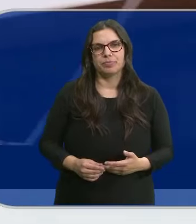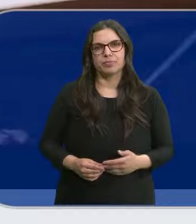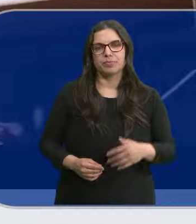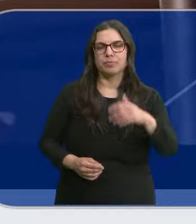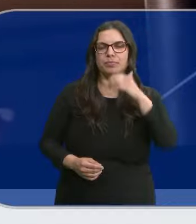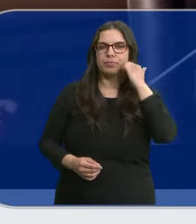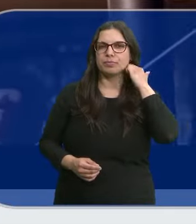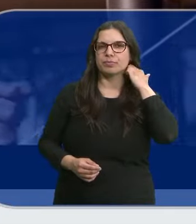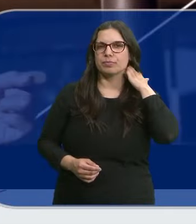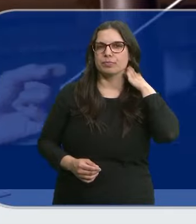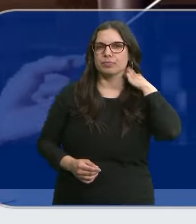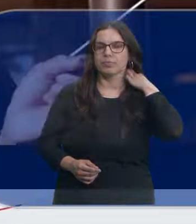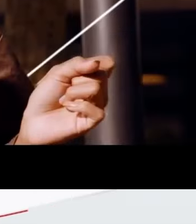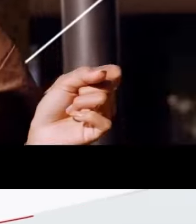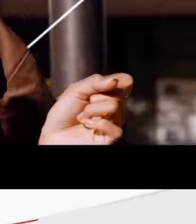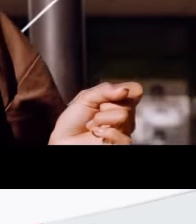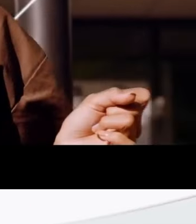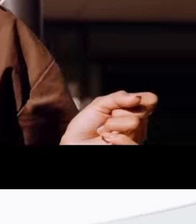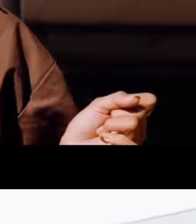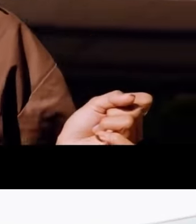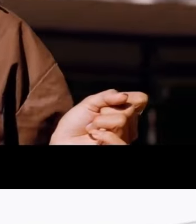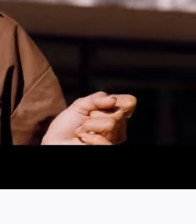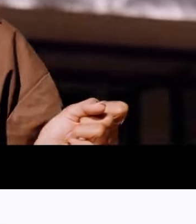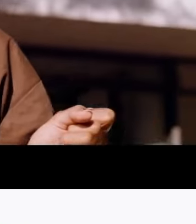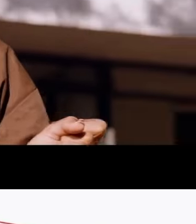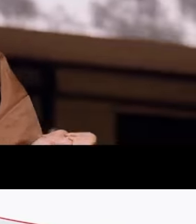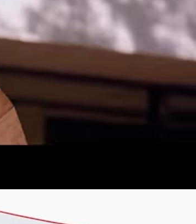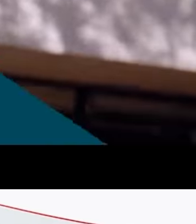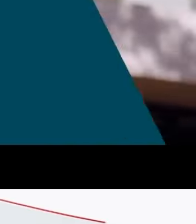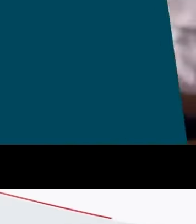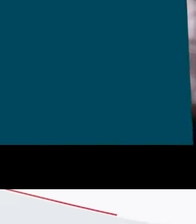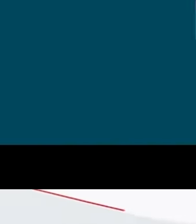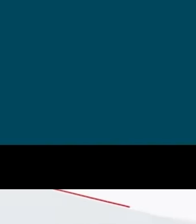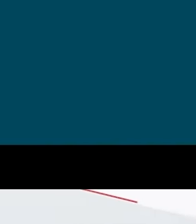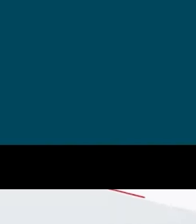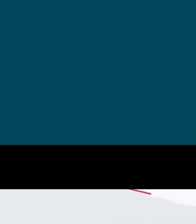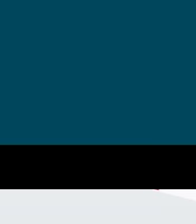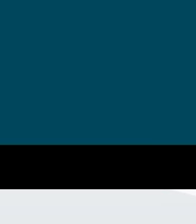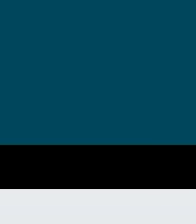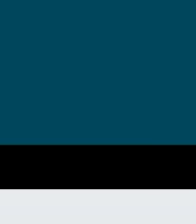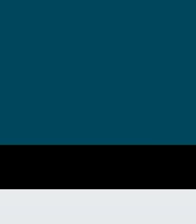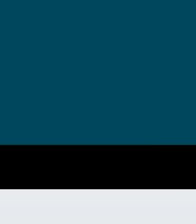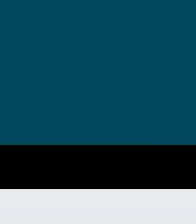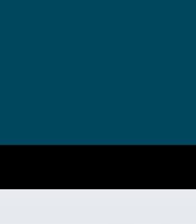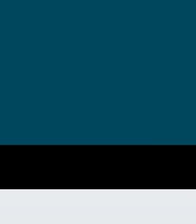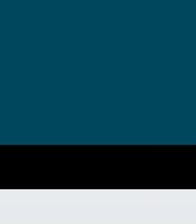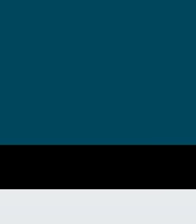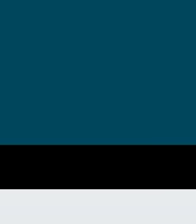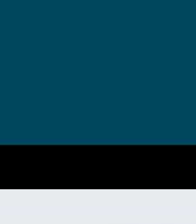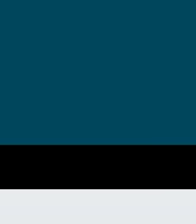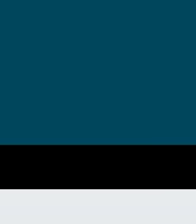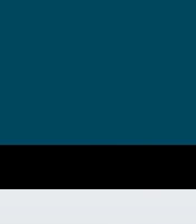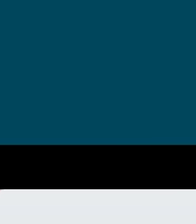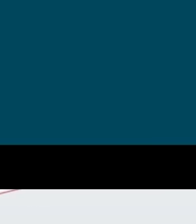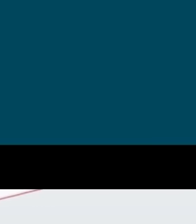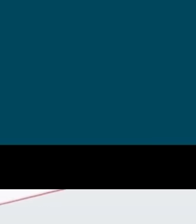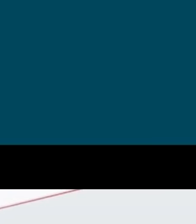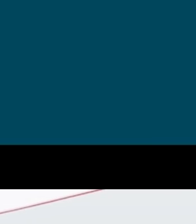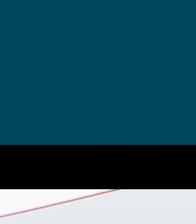En Unicaja te ayudamos a destapar el potencial de base que llevas dentro. Unicaja.